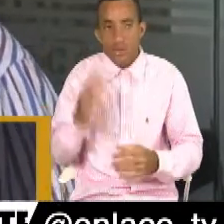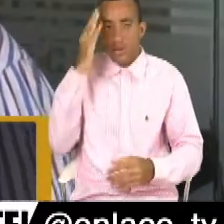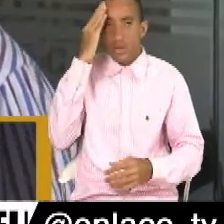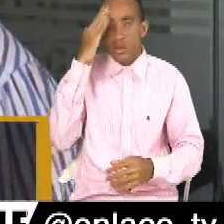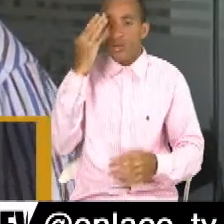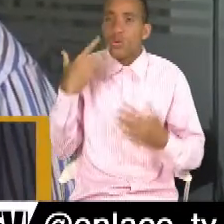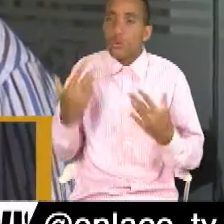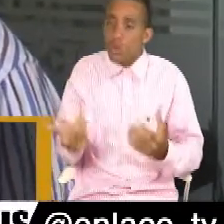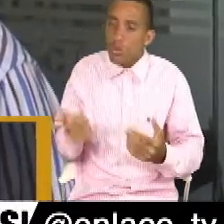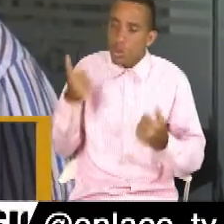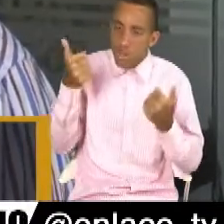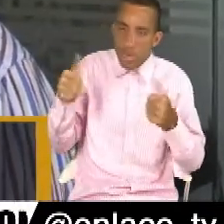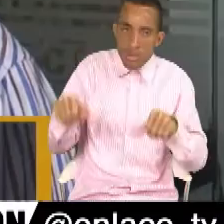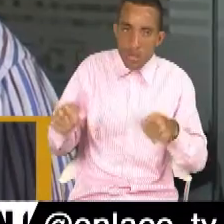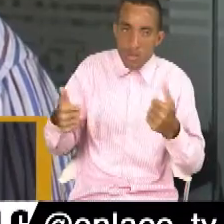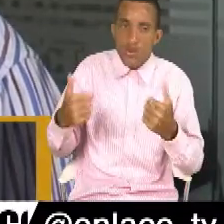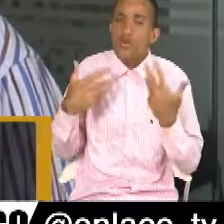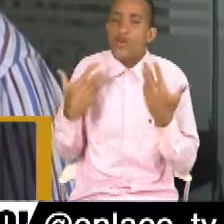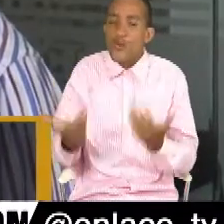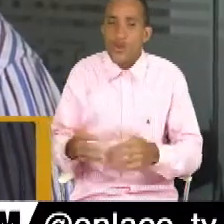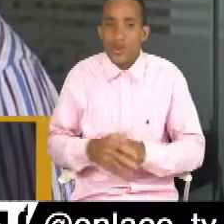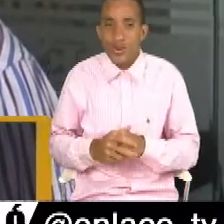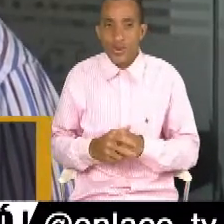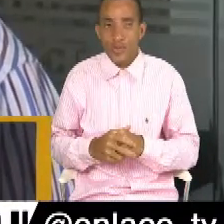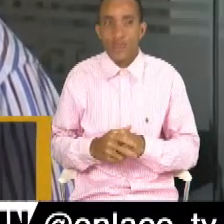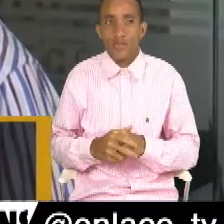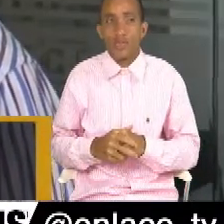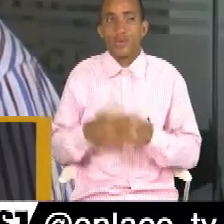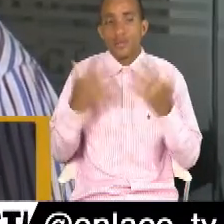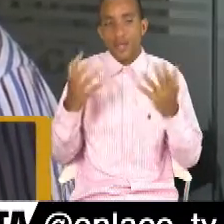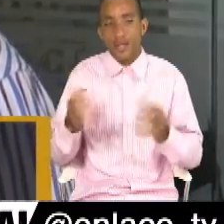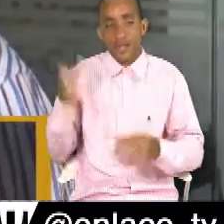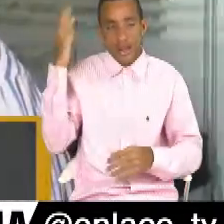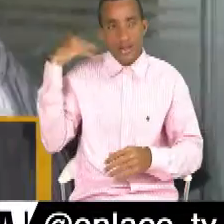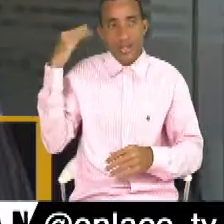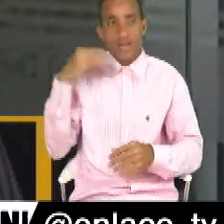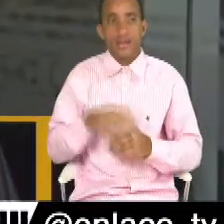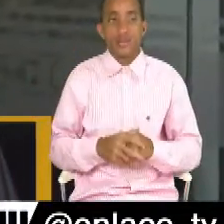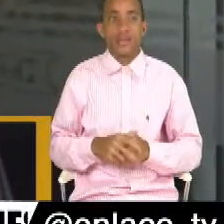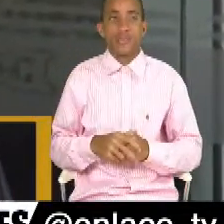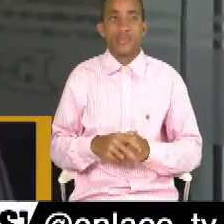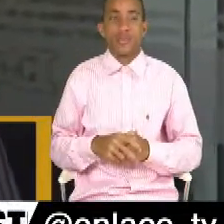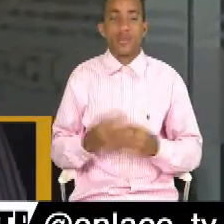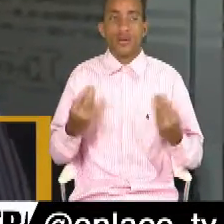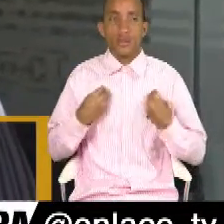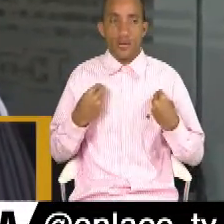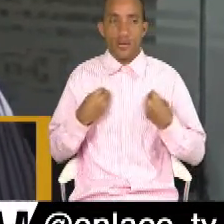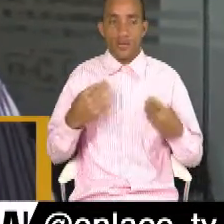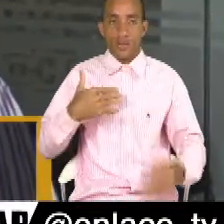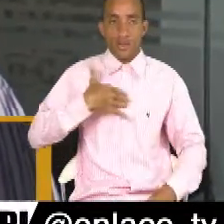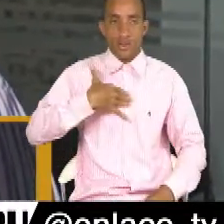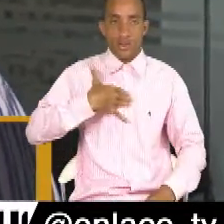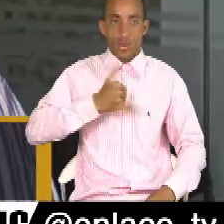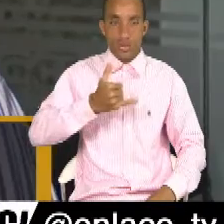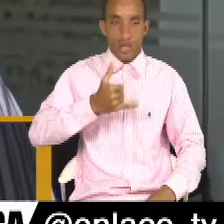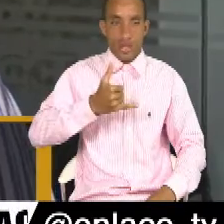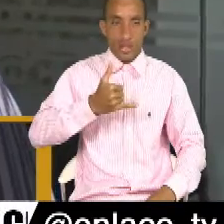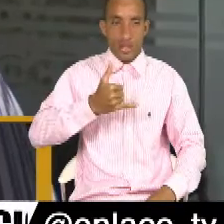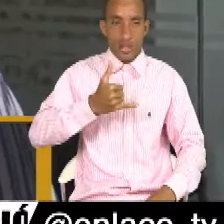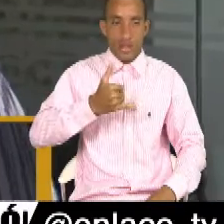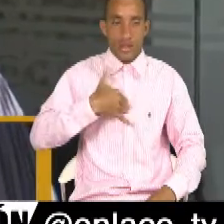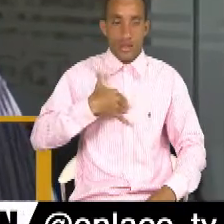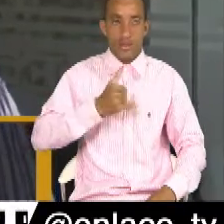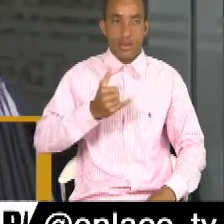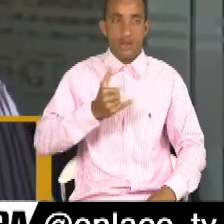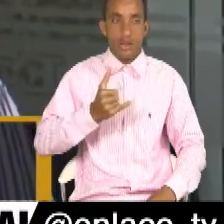está y saber llenar ese vacío que he tenido ahí toda mi vida. Vivo en la ciudad de Yopal, Casanare, y